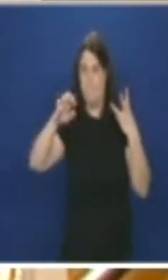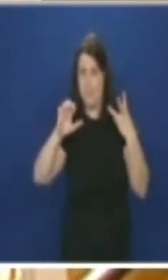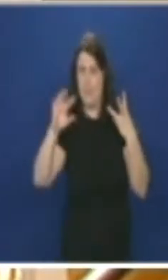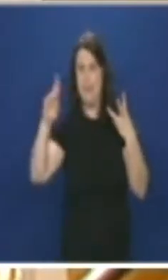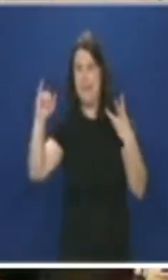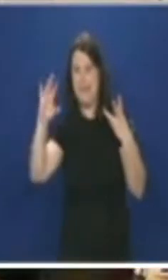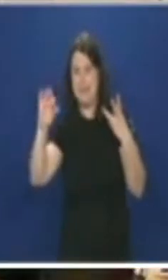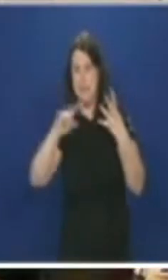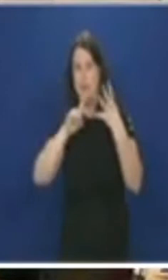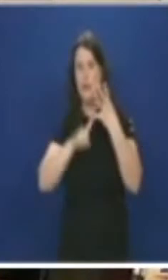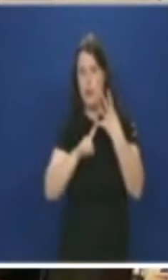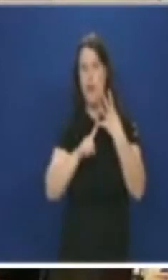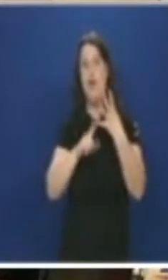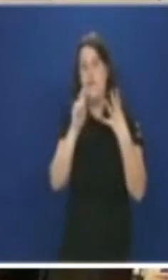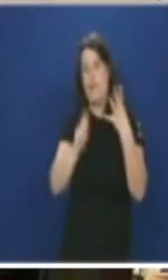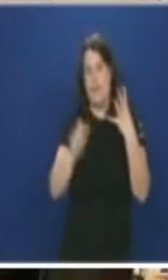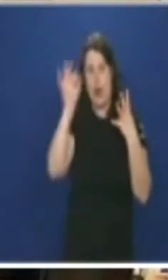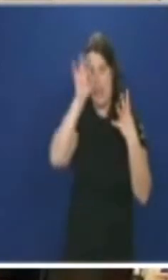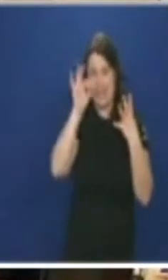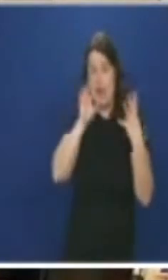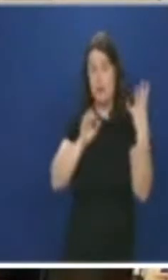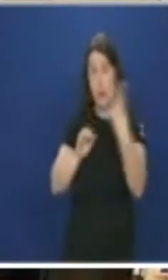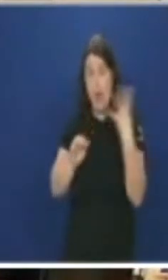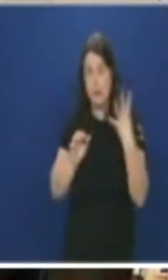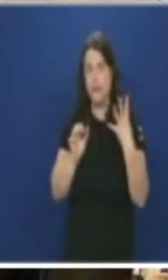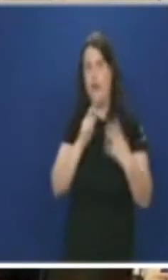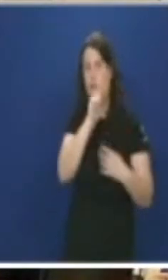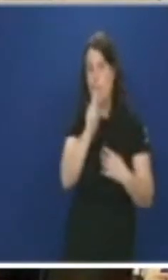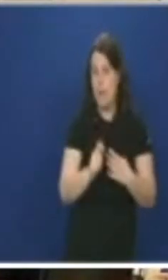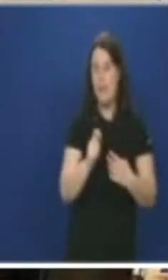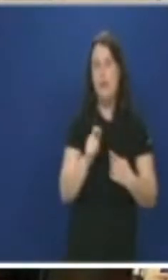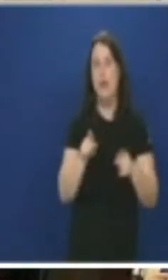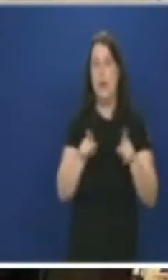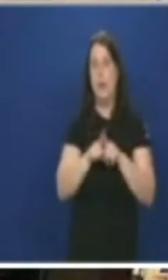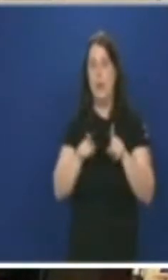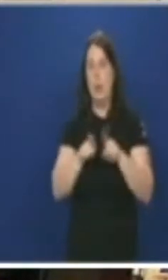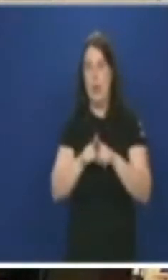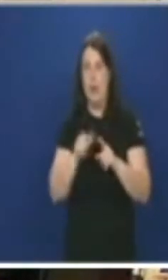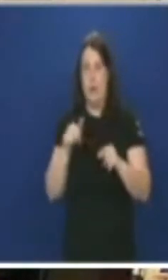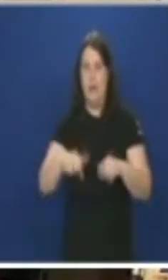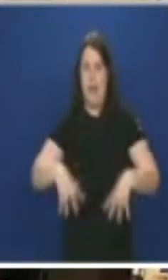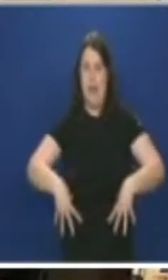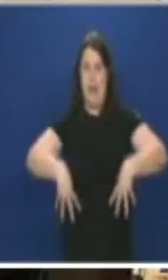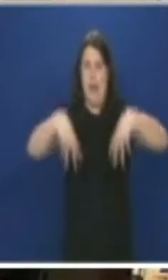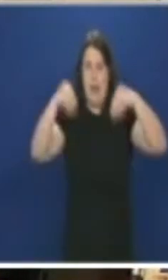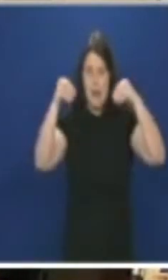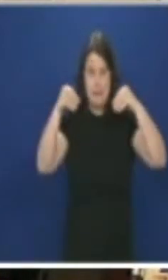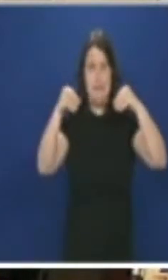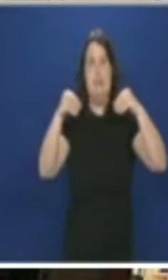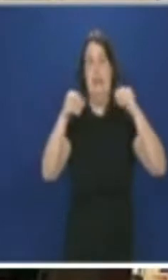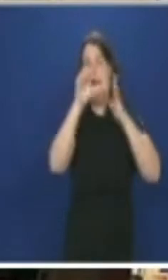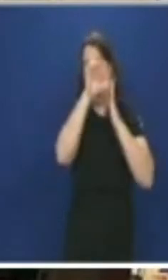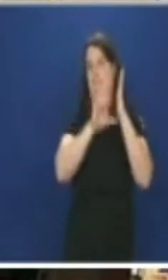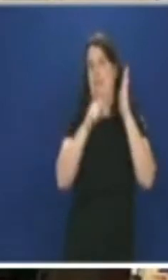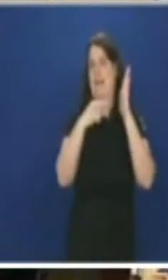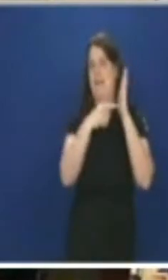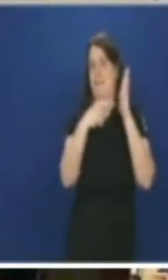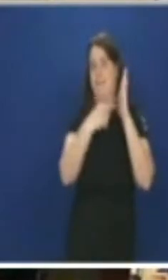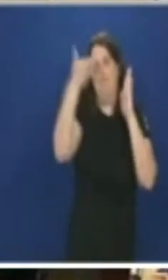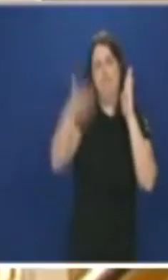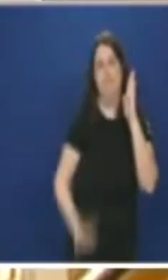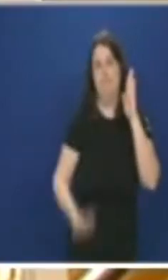da Fundación Castelao. Farémolo convivindo nesta catedral laica, que é o Estatuto de